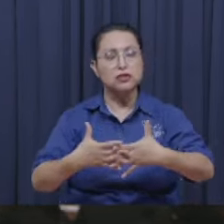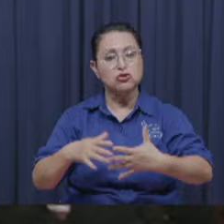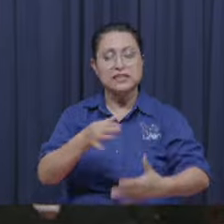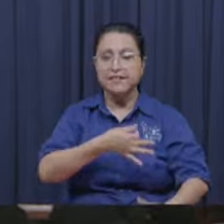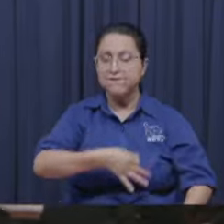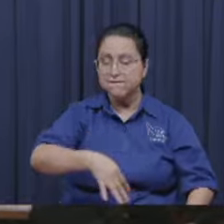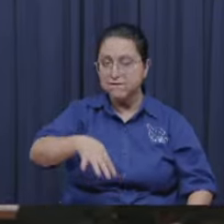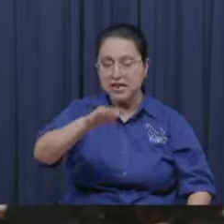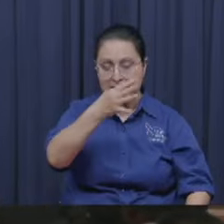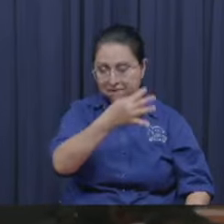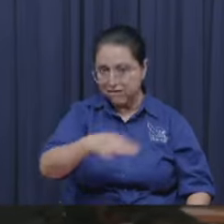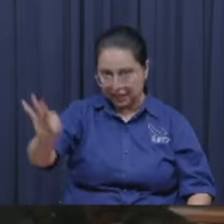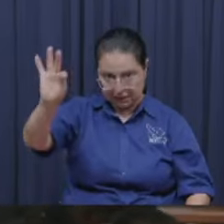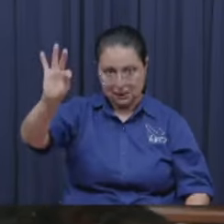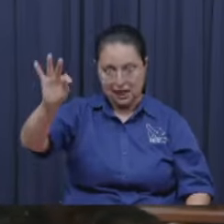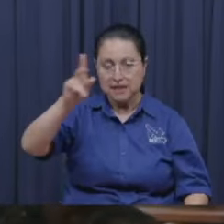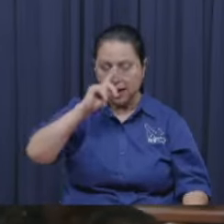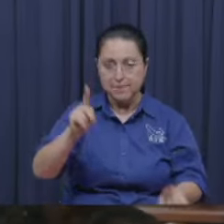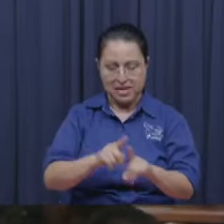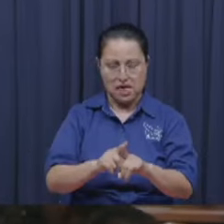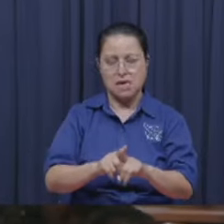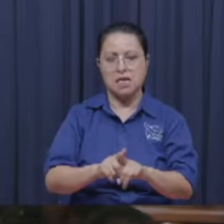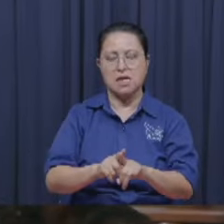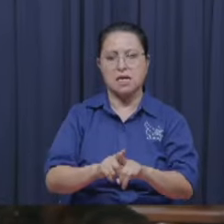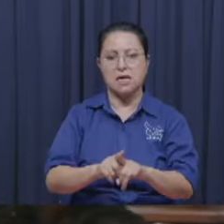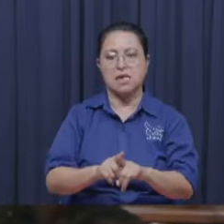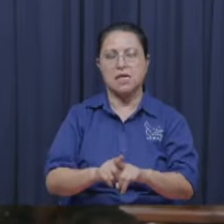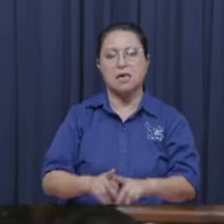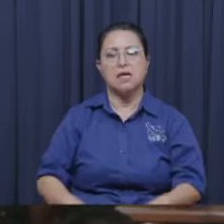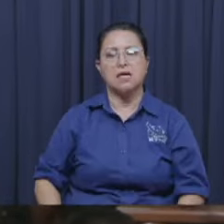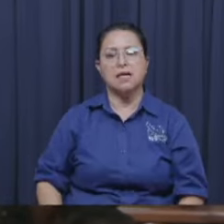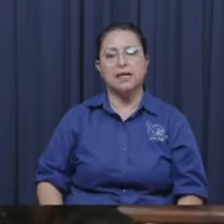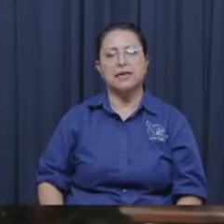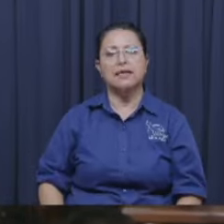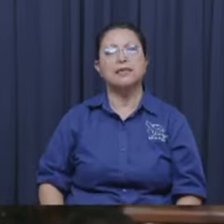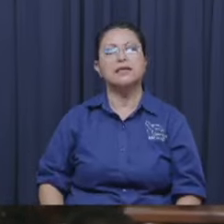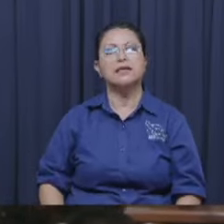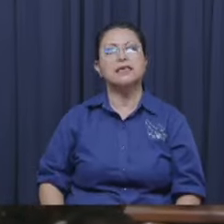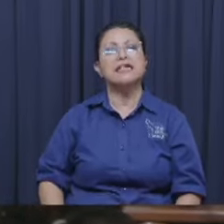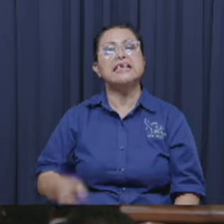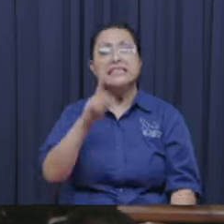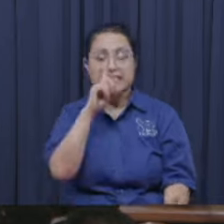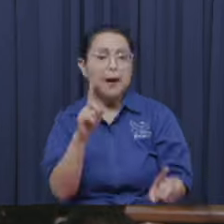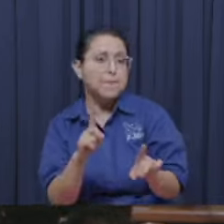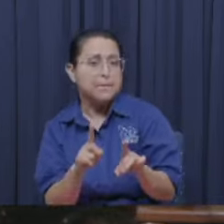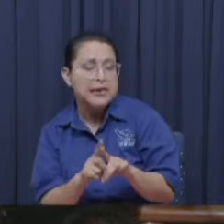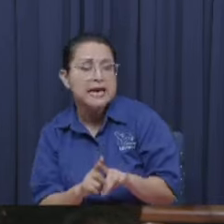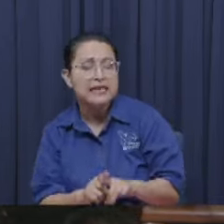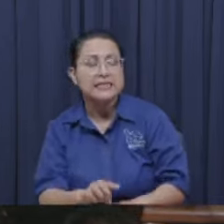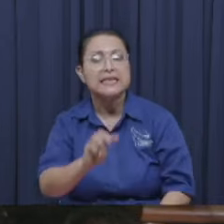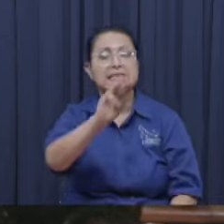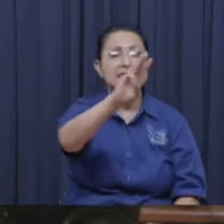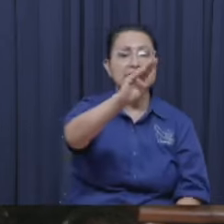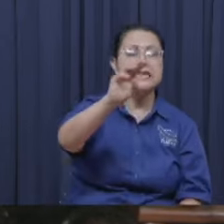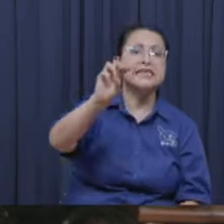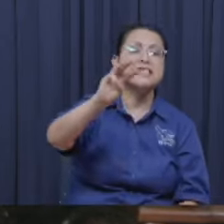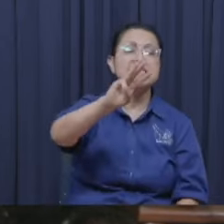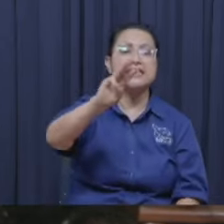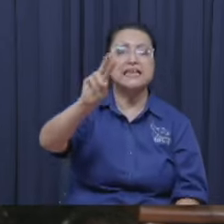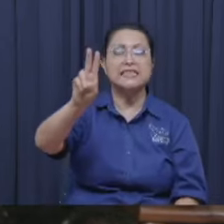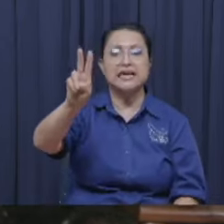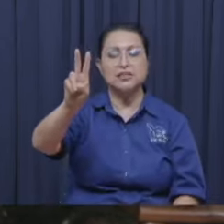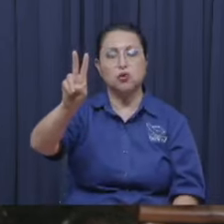la OTAN es una organización que está constituida por 32 naciones con sus